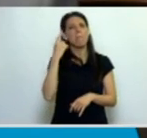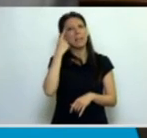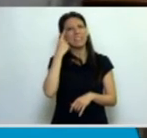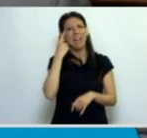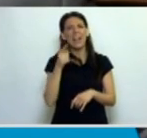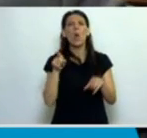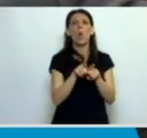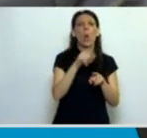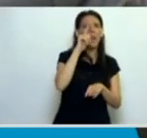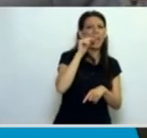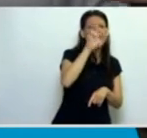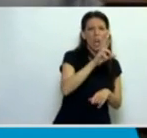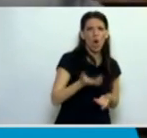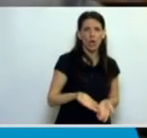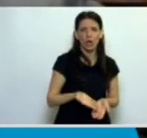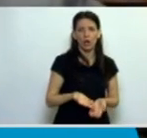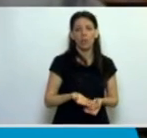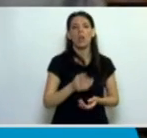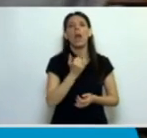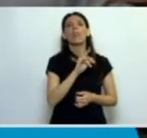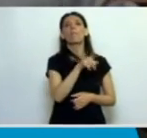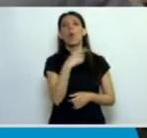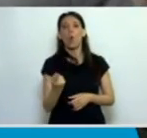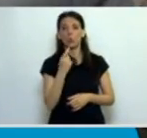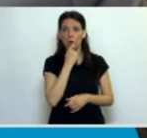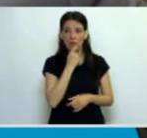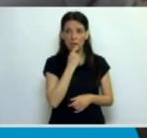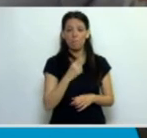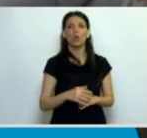Edenor. Pero otro ejemplo muy ilustrativo